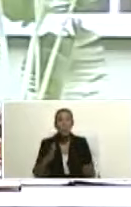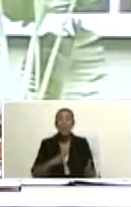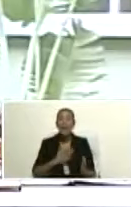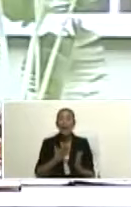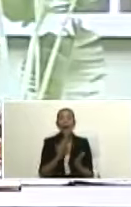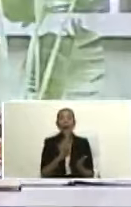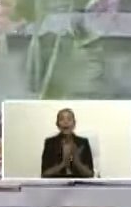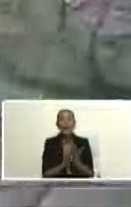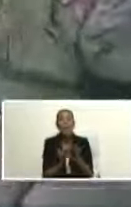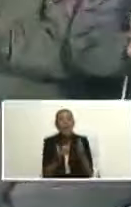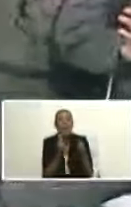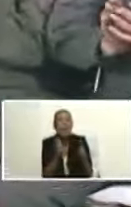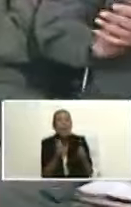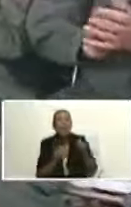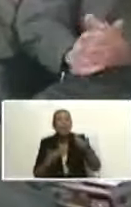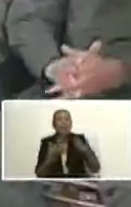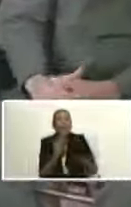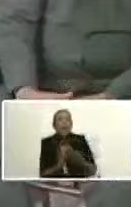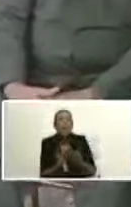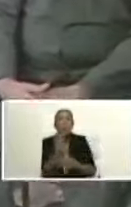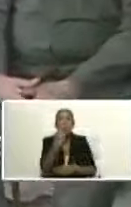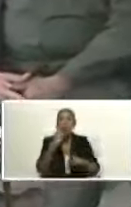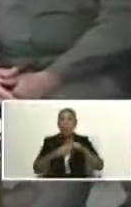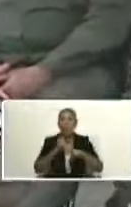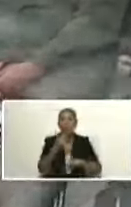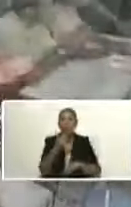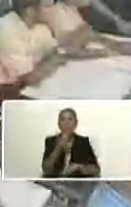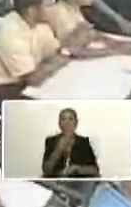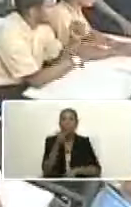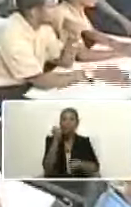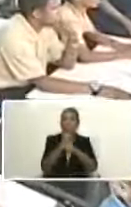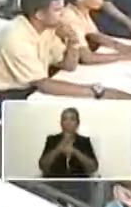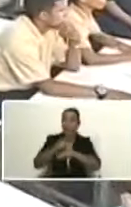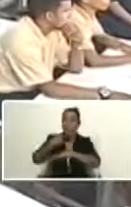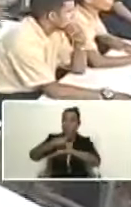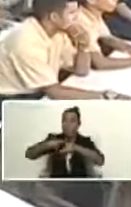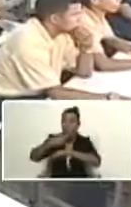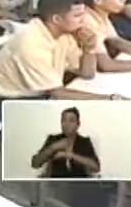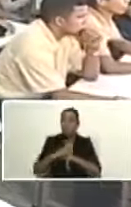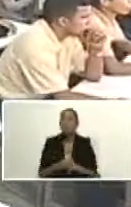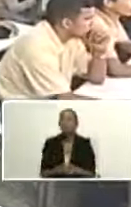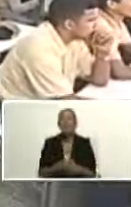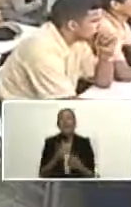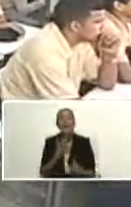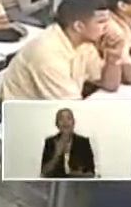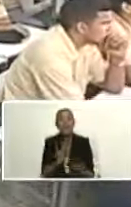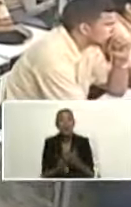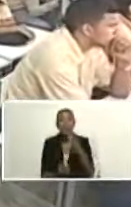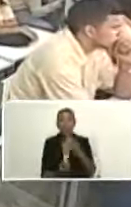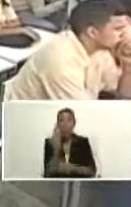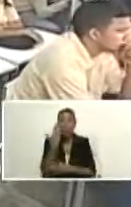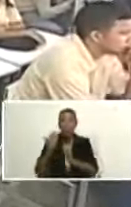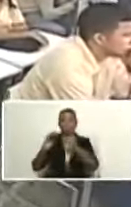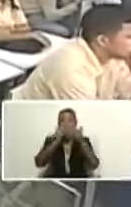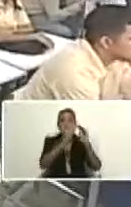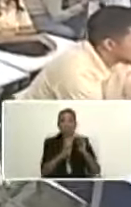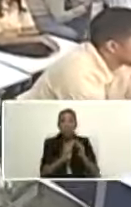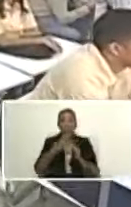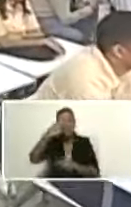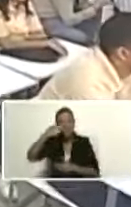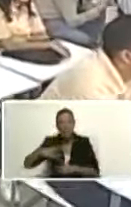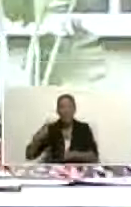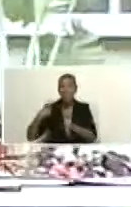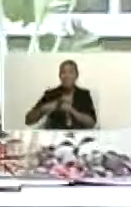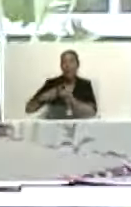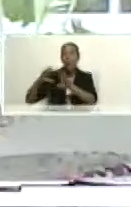Dayana, gracias al 1x10 del buen gobierno. Gracias a la creación de las brigadas comunitarias militares